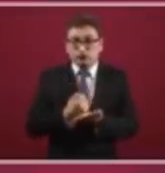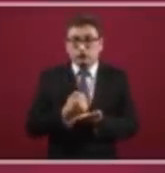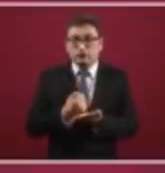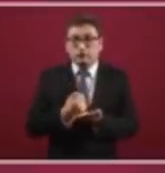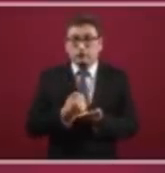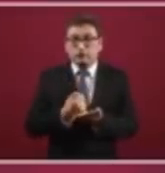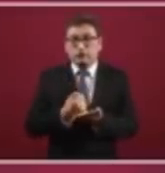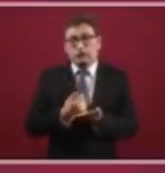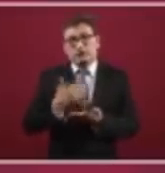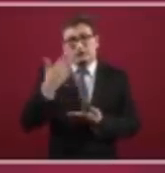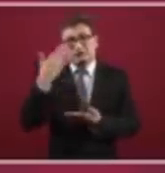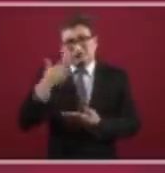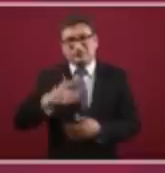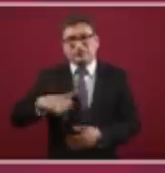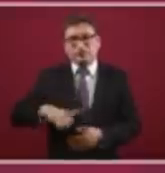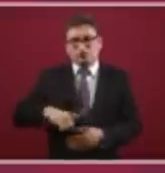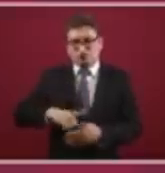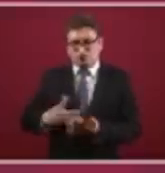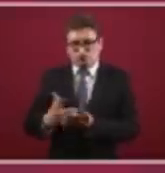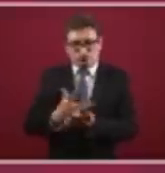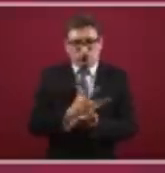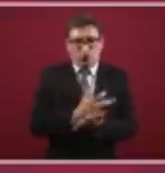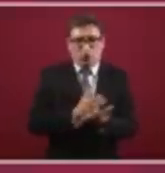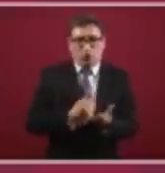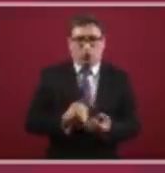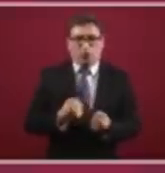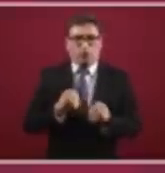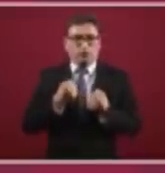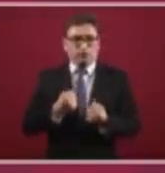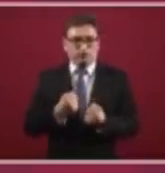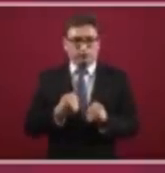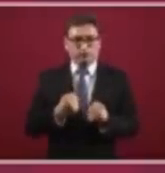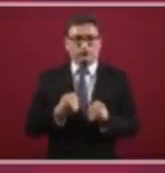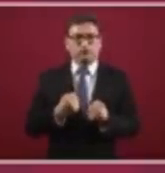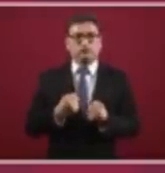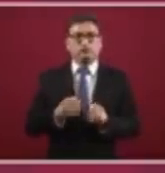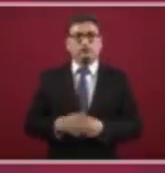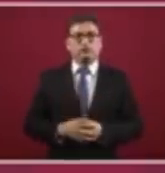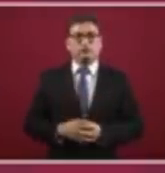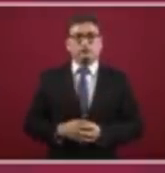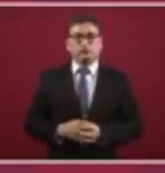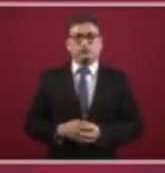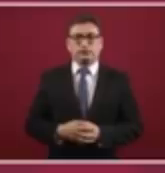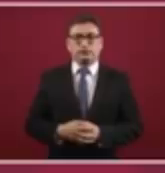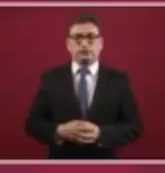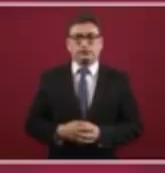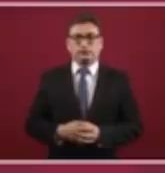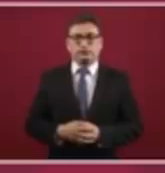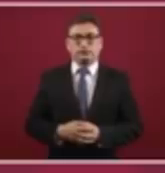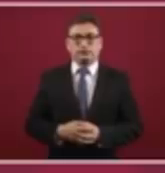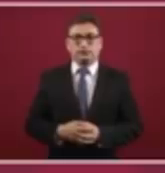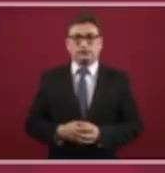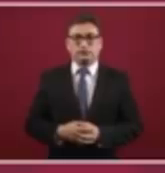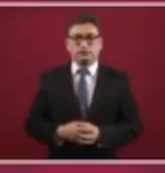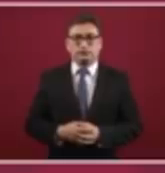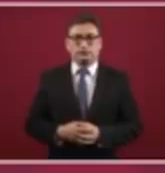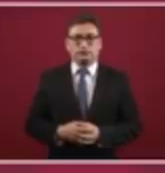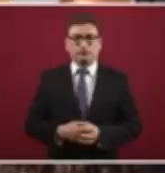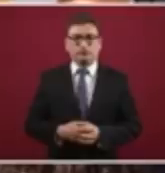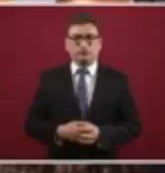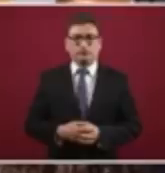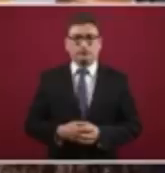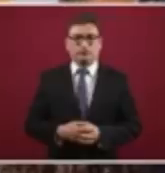la hacienda pública se fortalece y no hay motivo